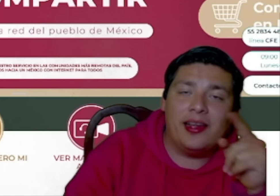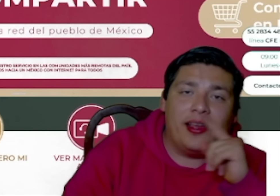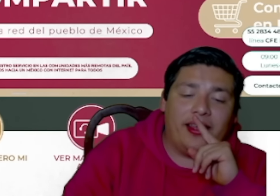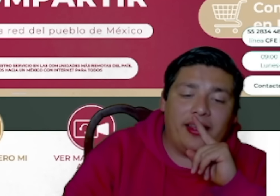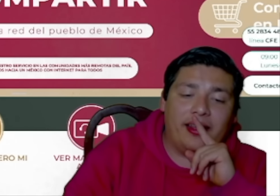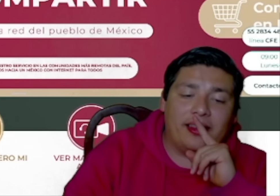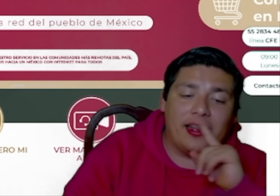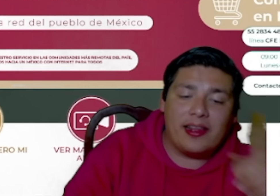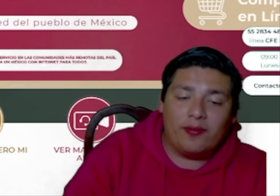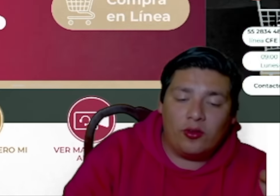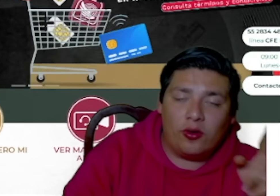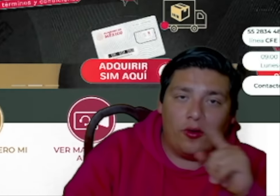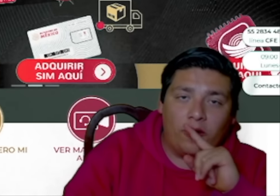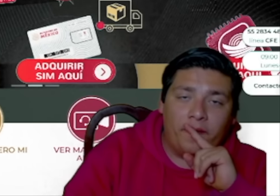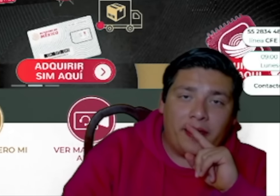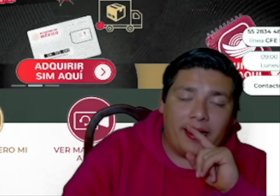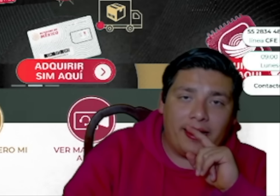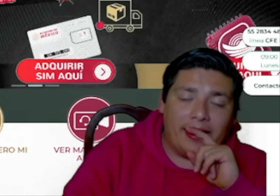quieren seguir